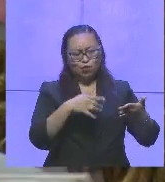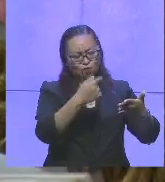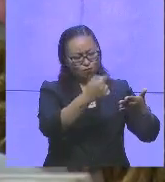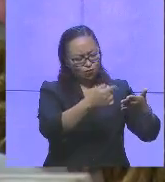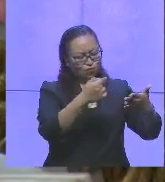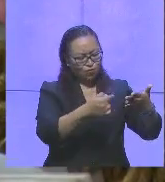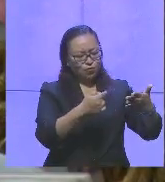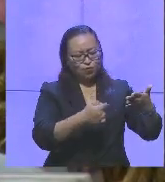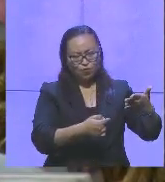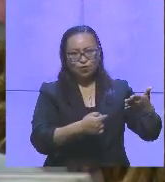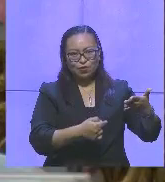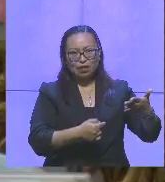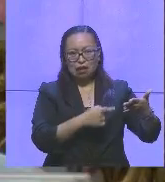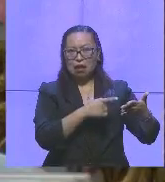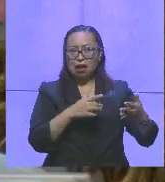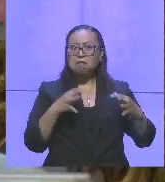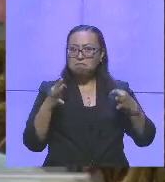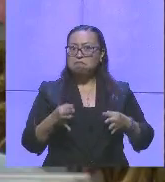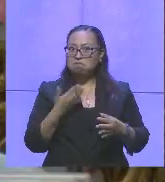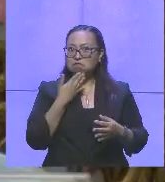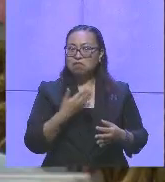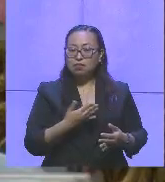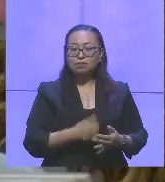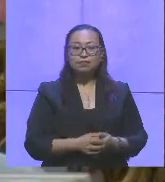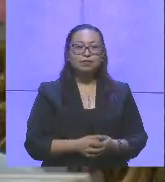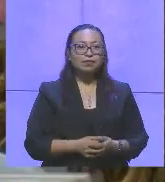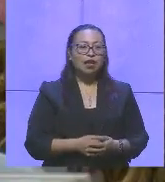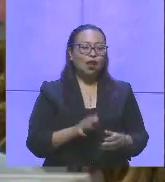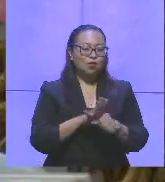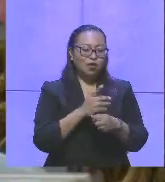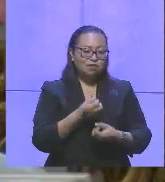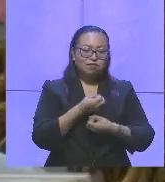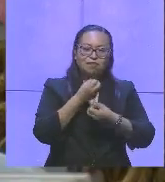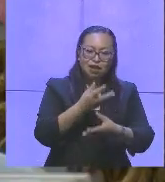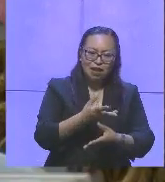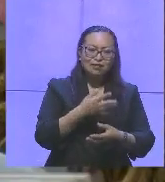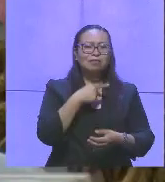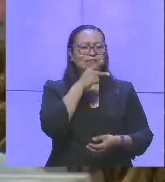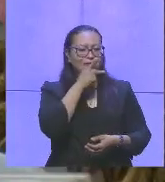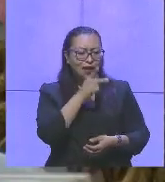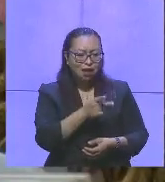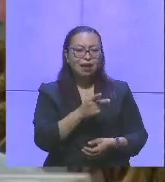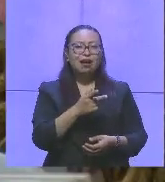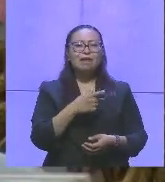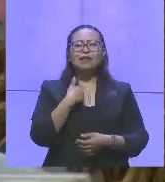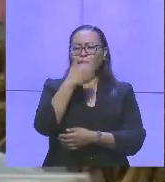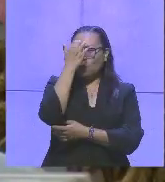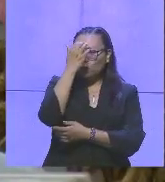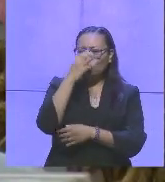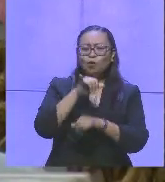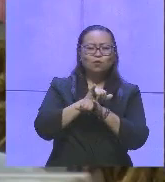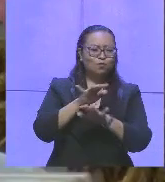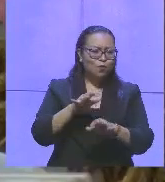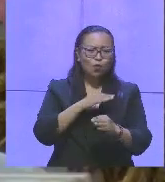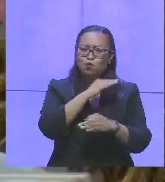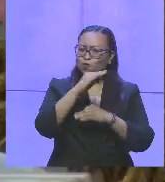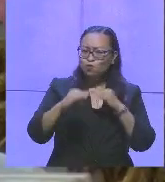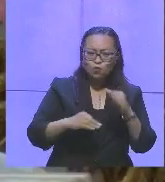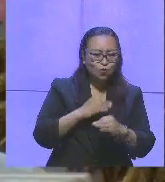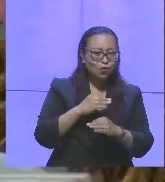de la fineza de todos ellos, de la forma como expresan su conocimiento y cómo transmiten su experiencia en la